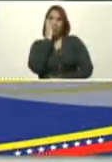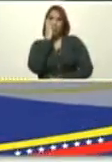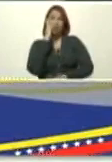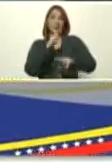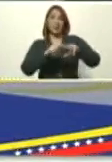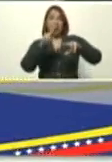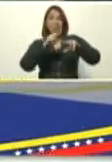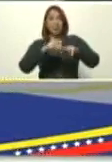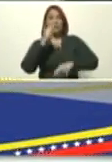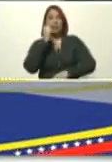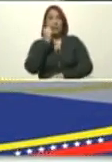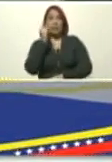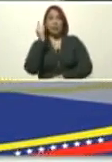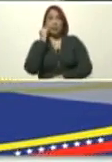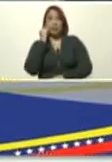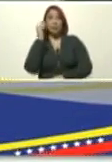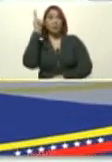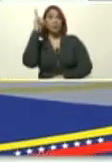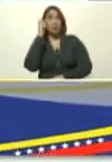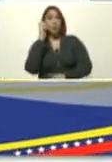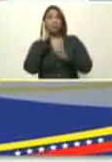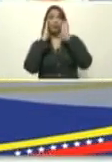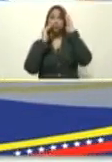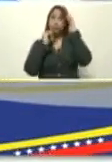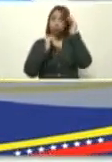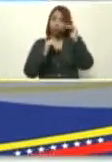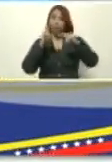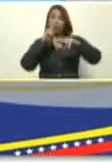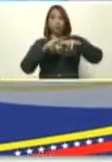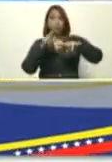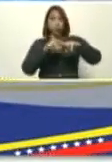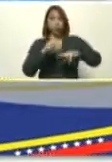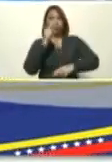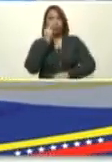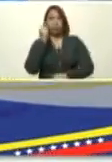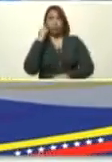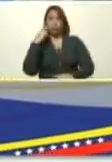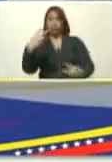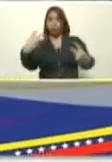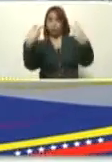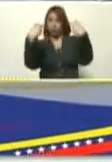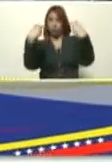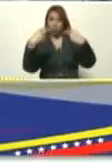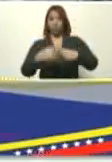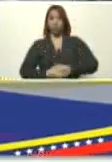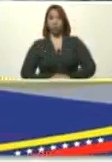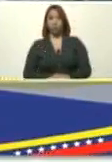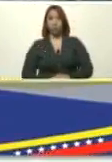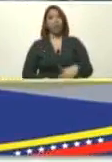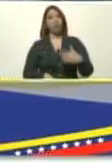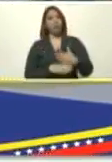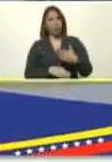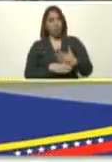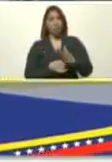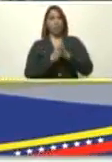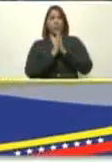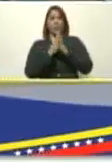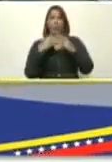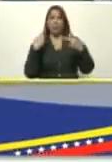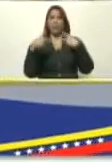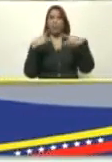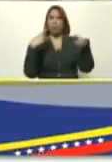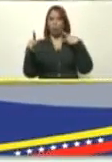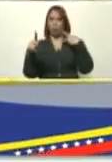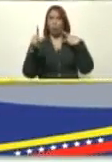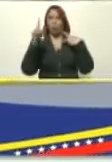niños y niñas que me escuchan. Atención, niños y niñas que me escuchan. Vamos a poner esto en el TikTok, en